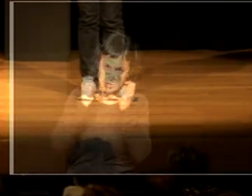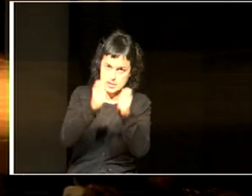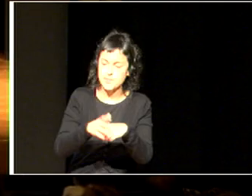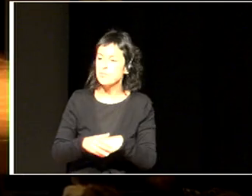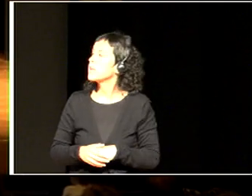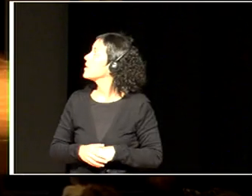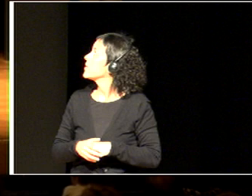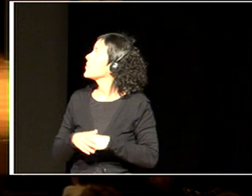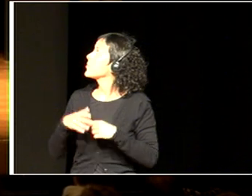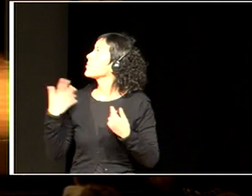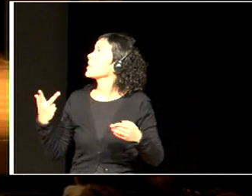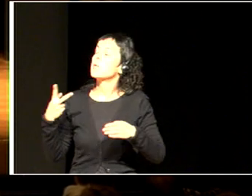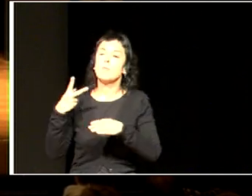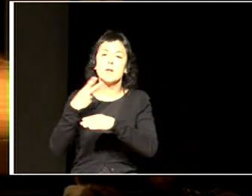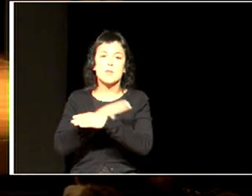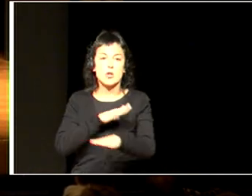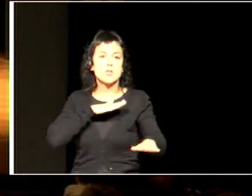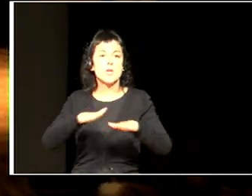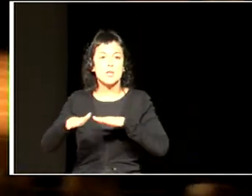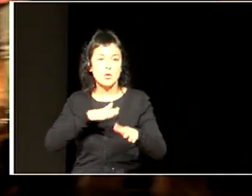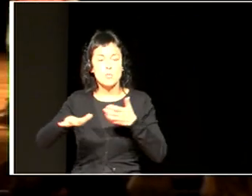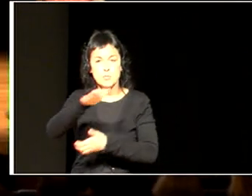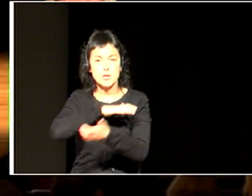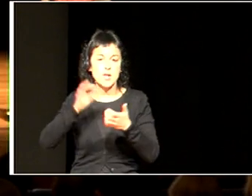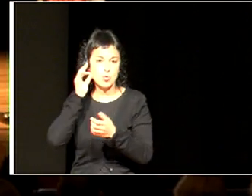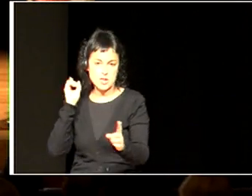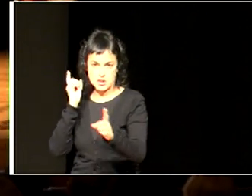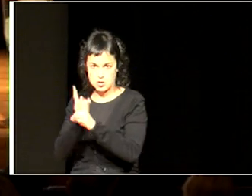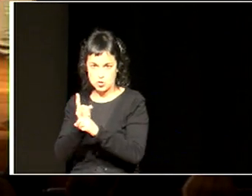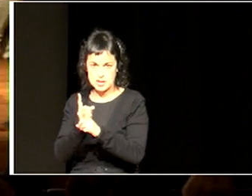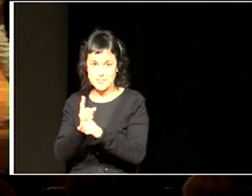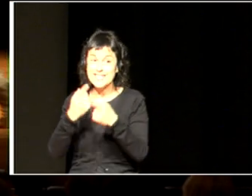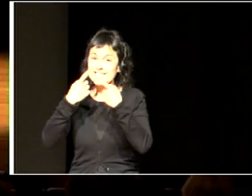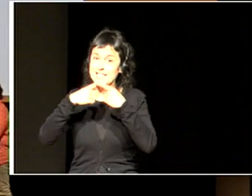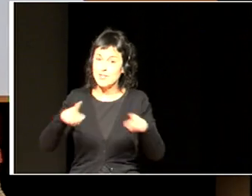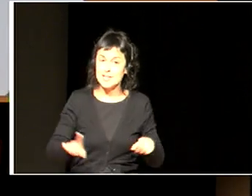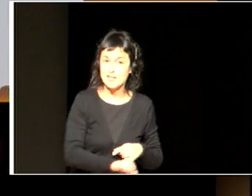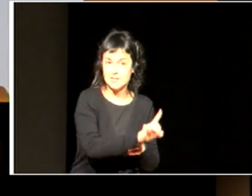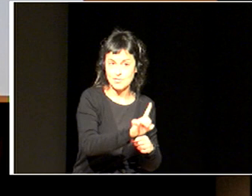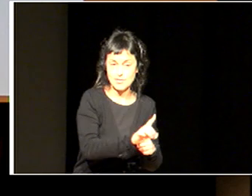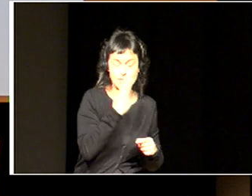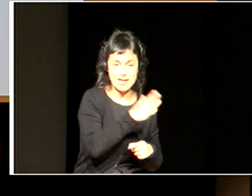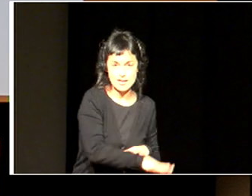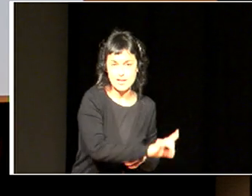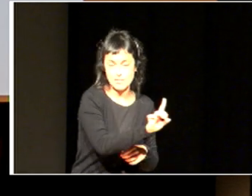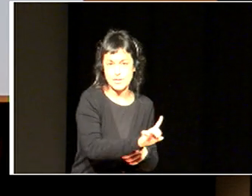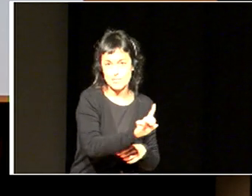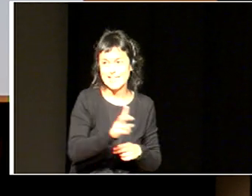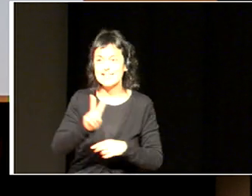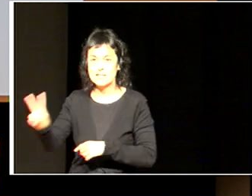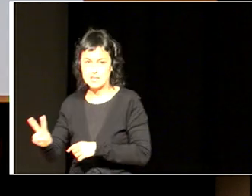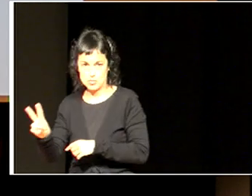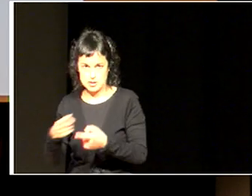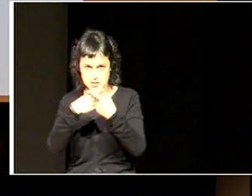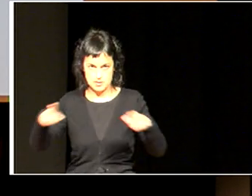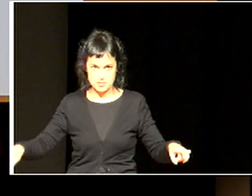prevención y actuación ante la violencia contra las mujeres es muy diferente en infantil y primaria que en secundaria en infantil y primaria sobre todo